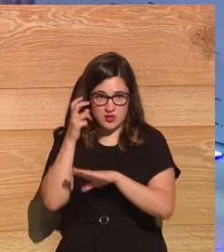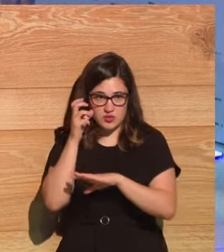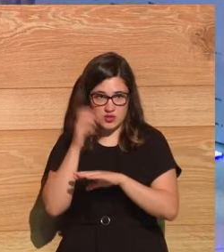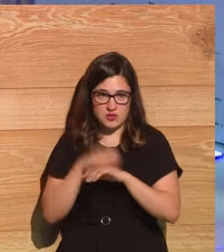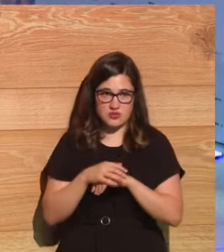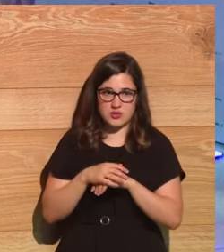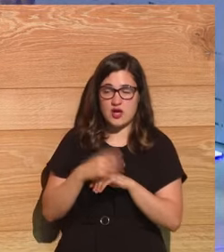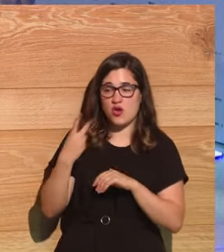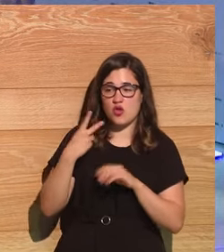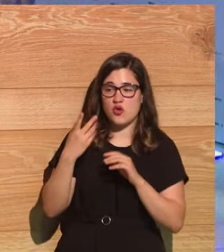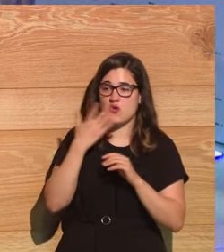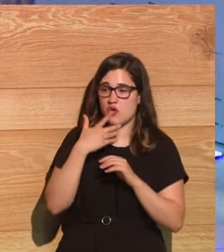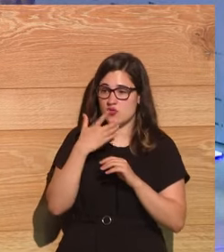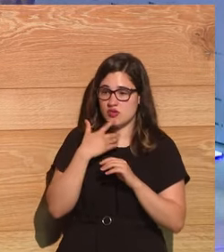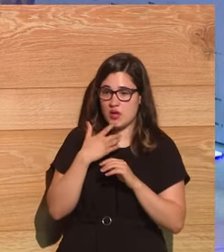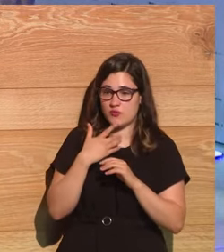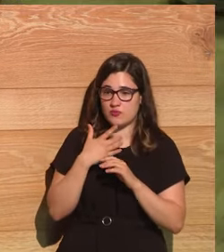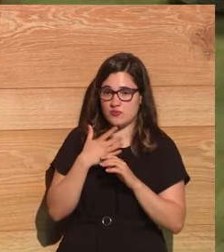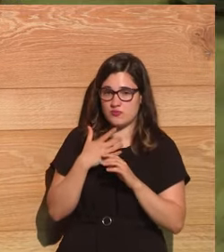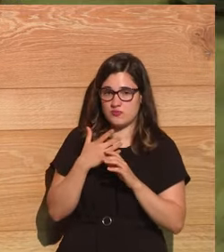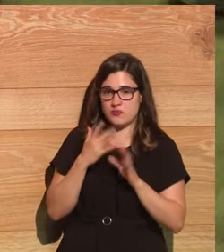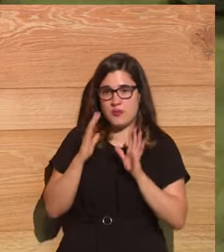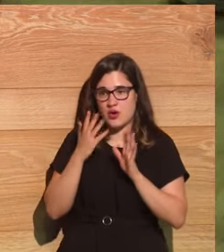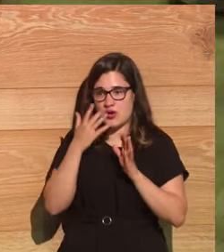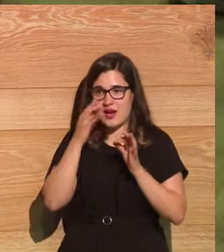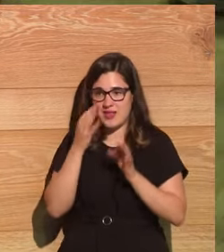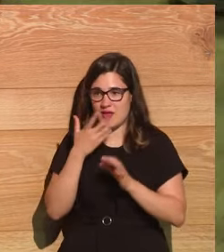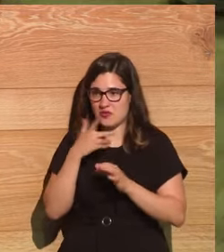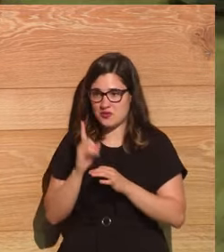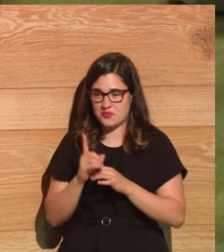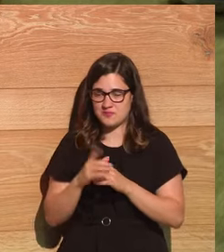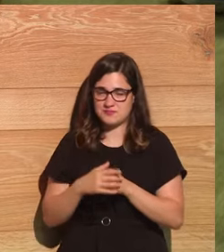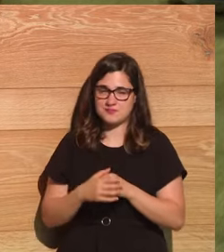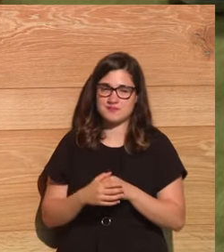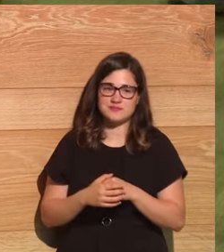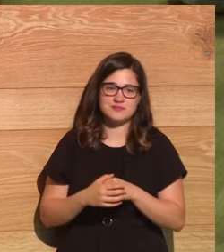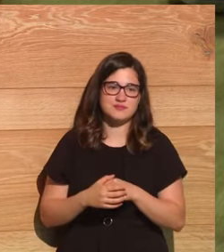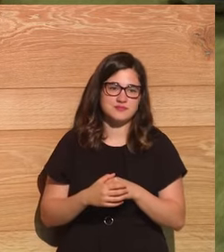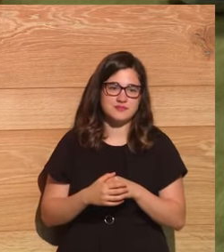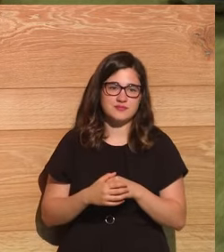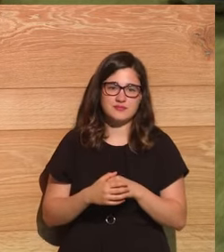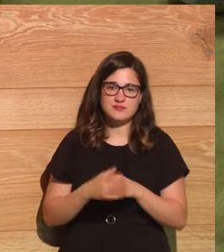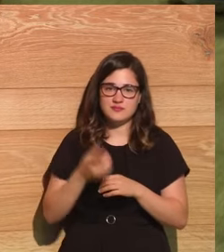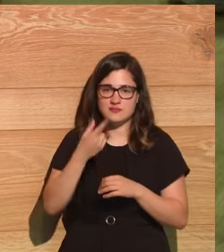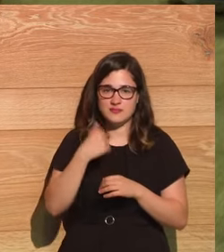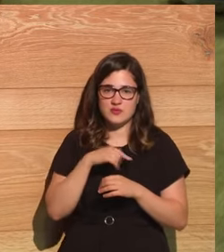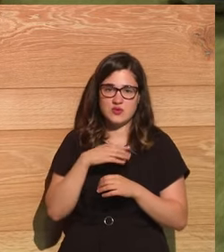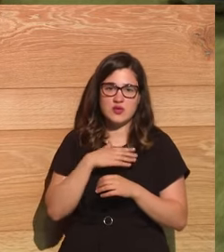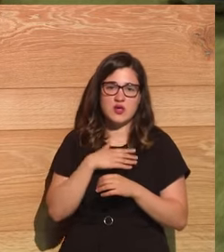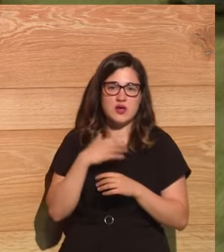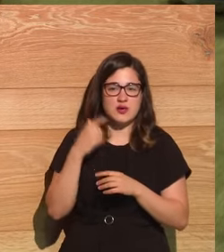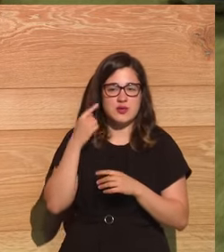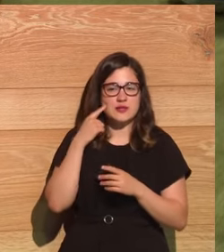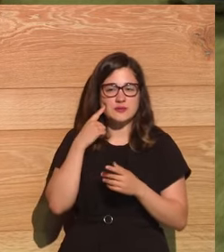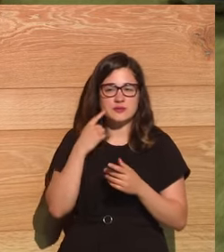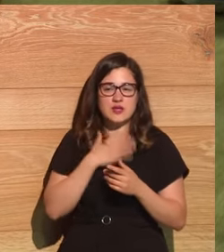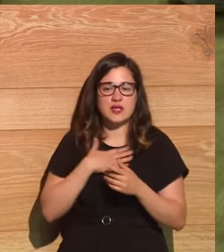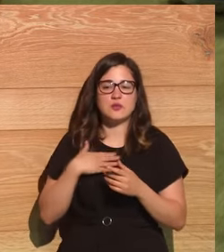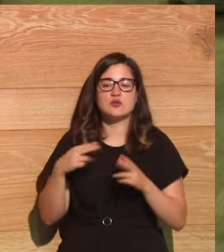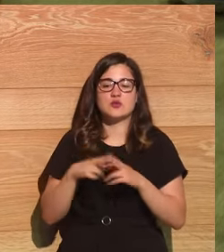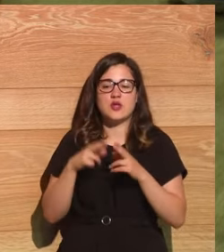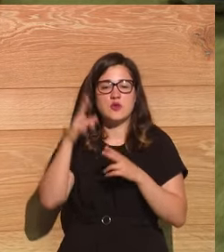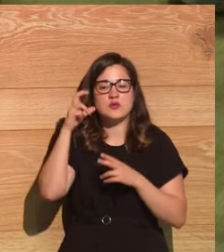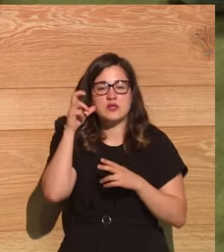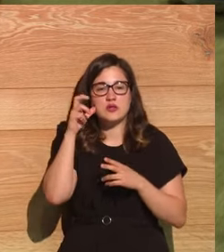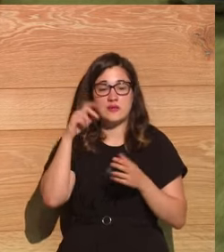sin conocernos, ¿ves? Sí. Pues ahí está, eso también. Tendemos cada vez más a una sociedad auditiva en la cual lo que es